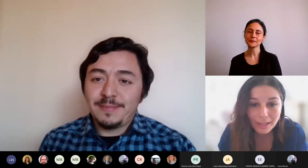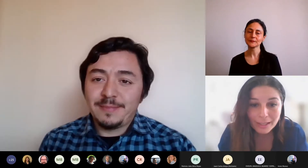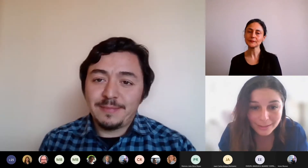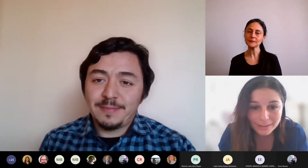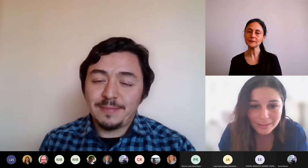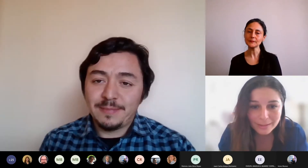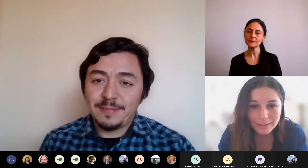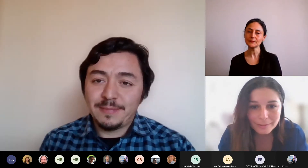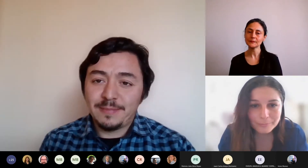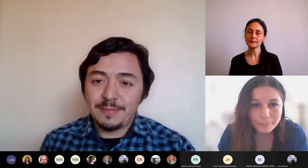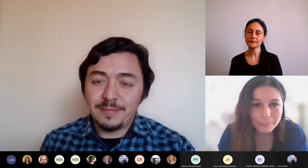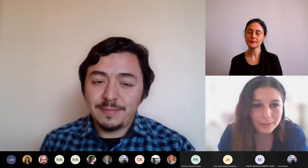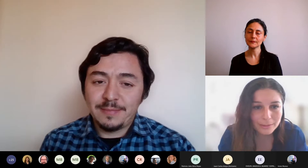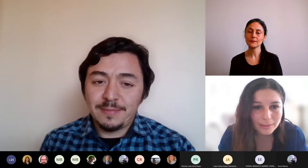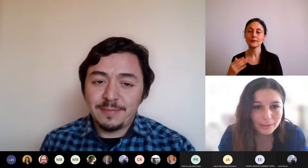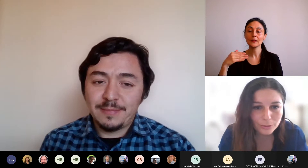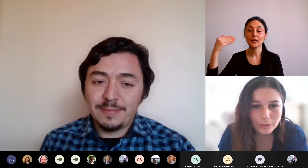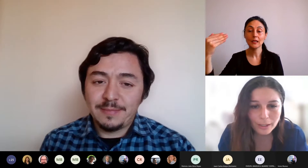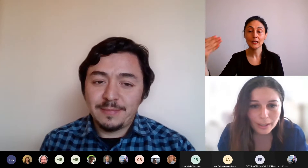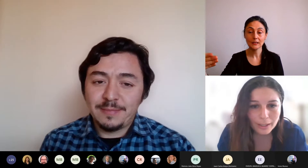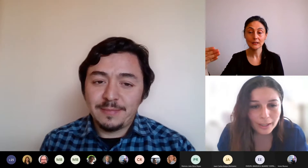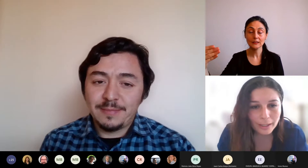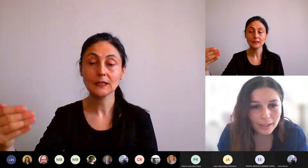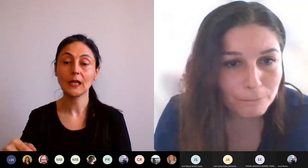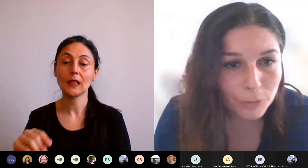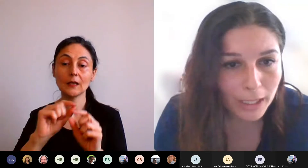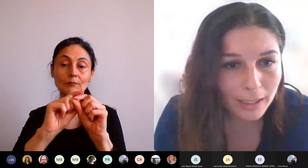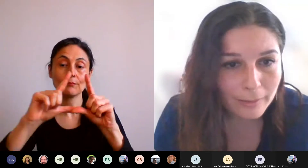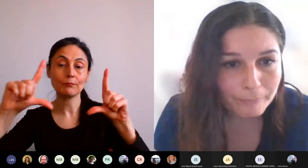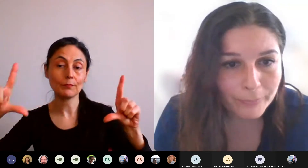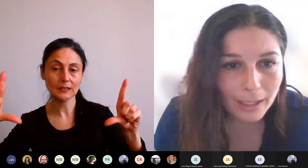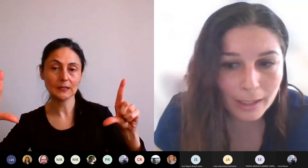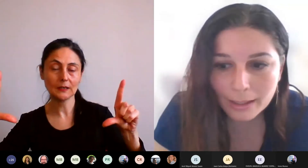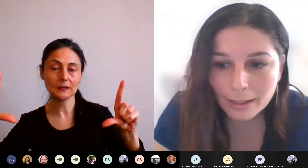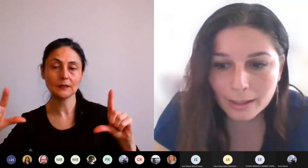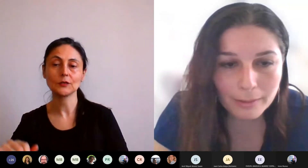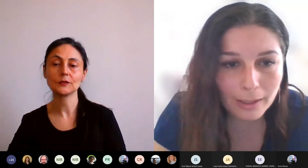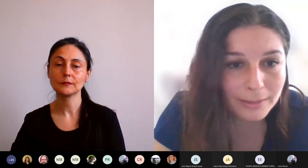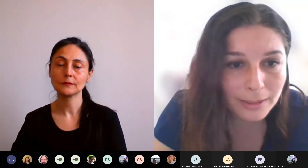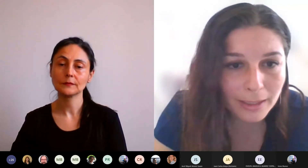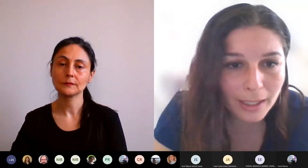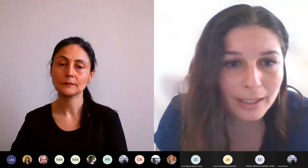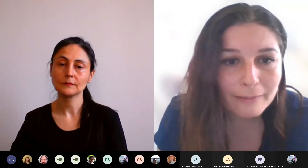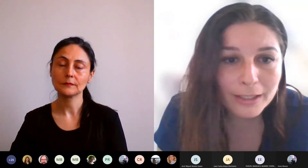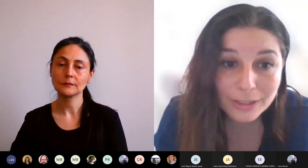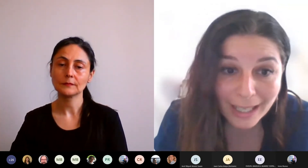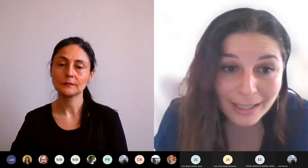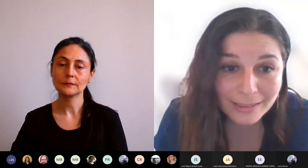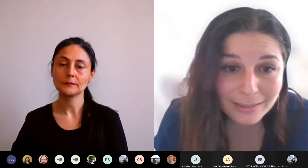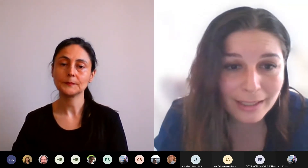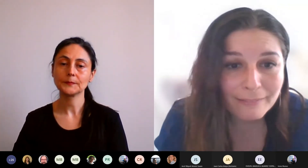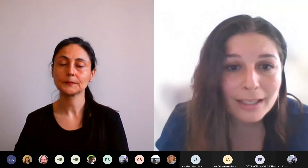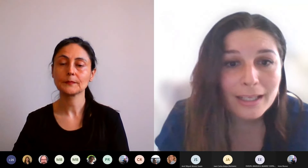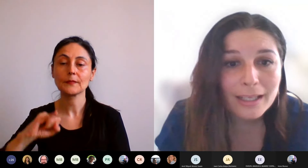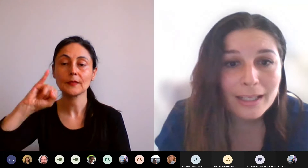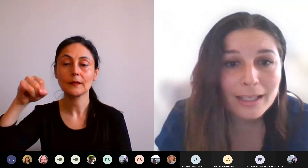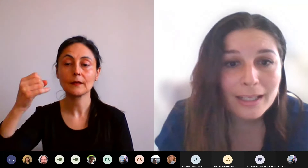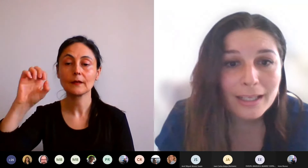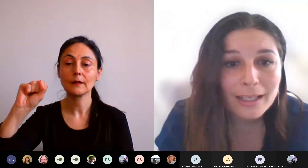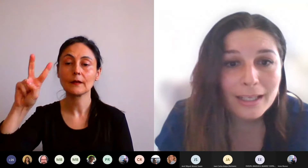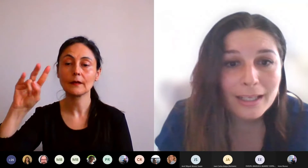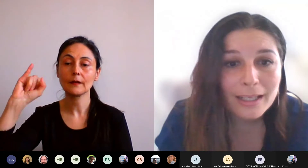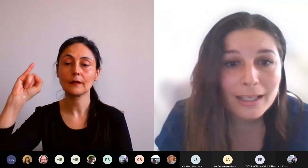nuestra siguiente presentación. Voy a dar el pase a Javier González.